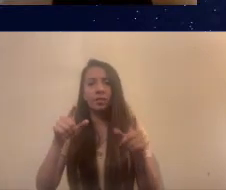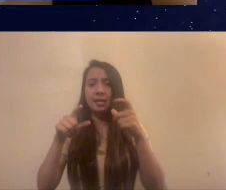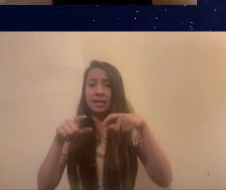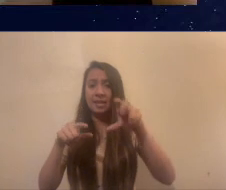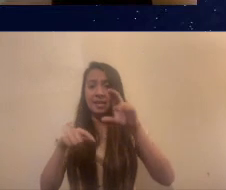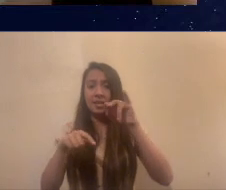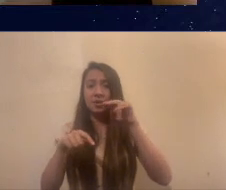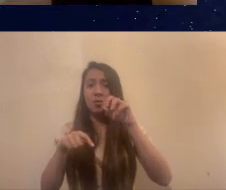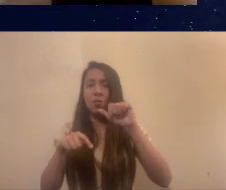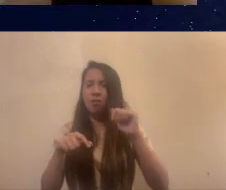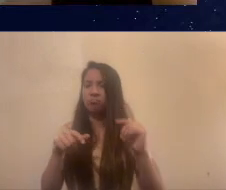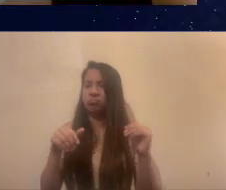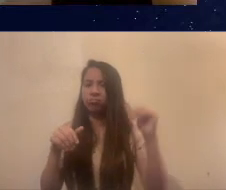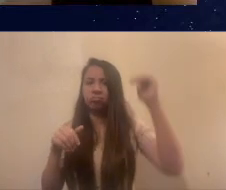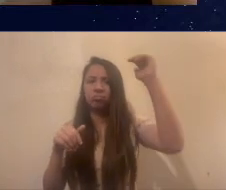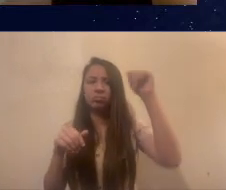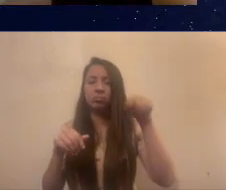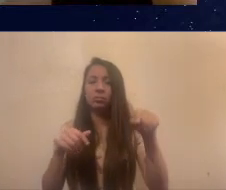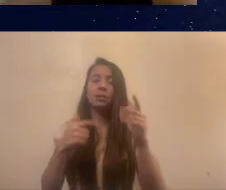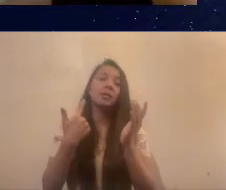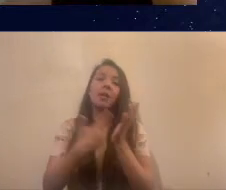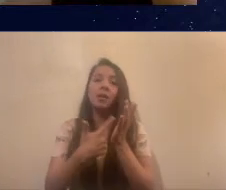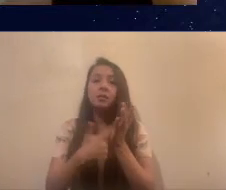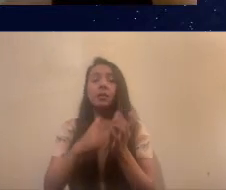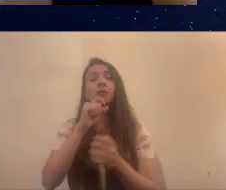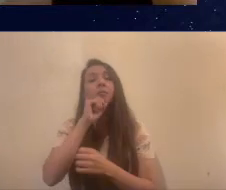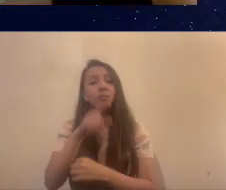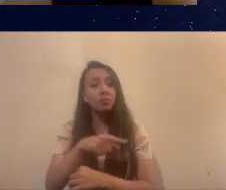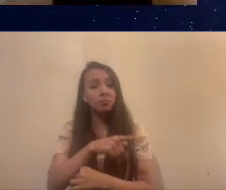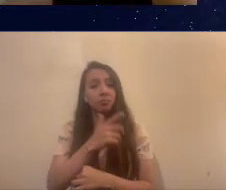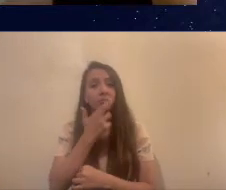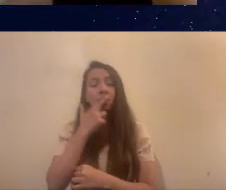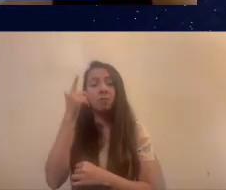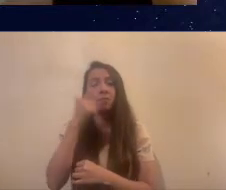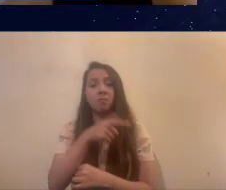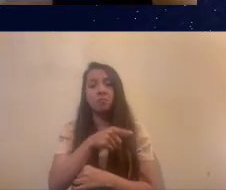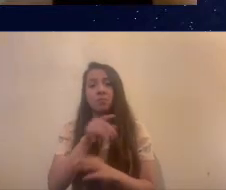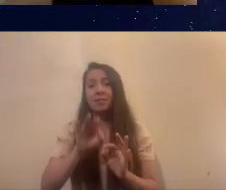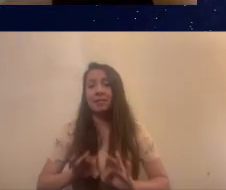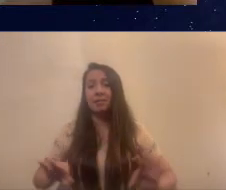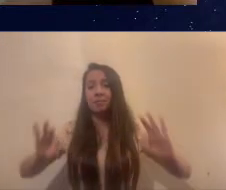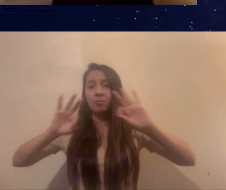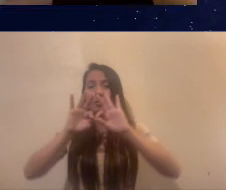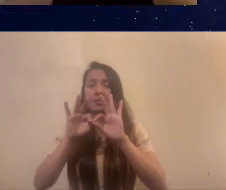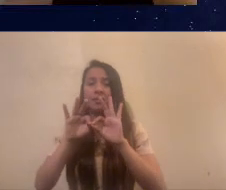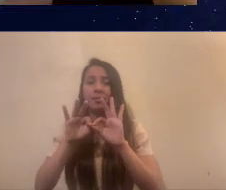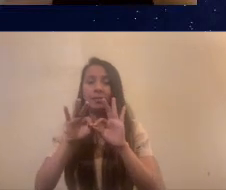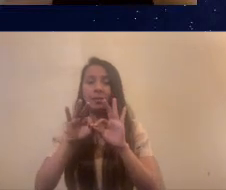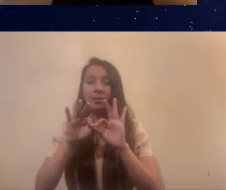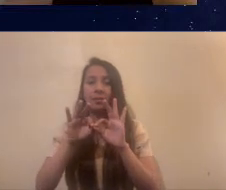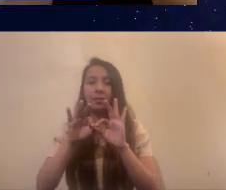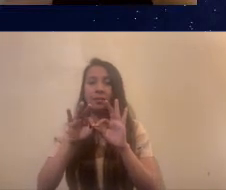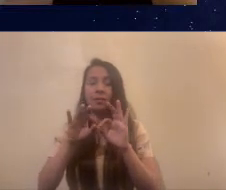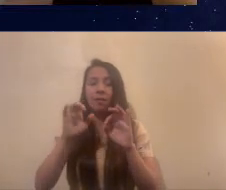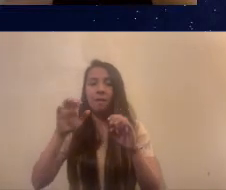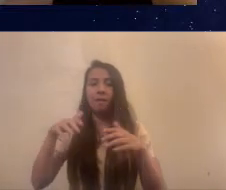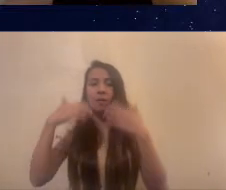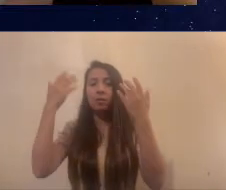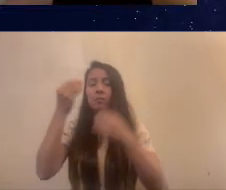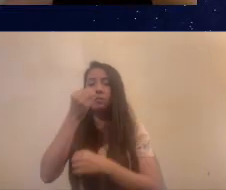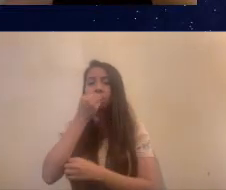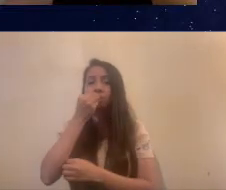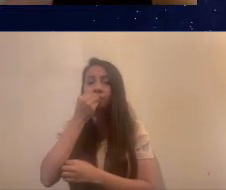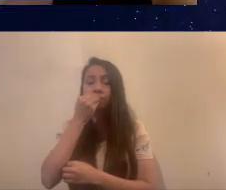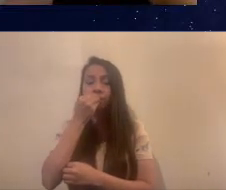también. Y la energía, proteína y la grasa de la quinoa también. La grasa es un factor importante en el espacio donde